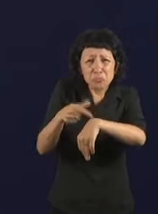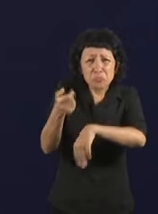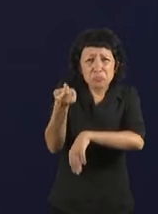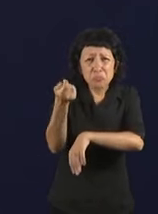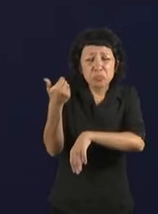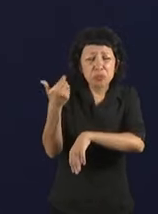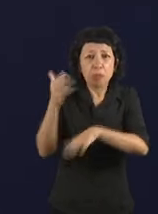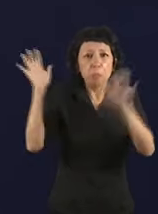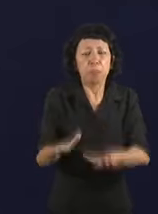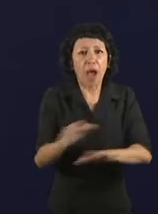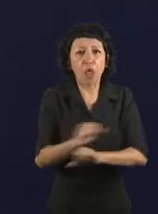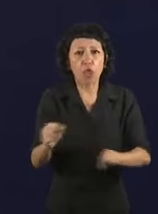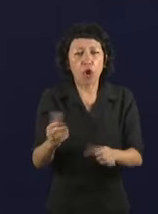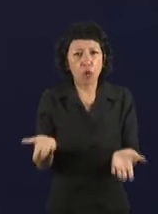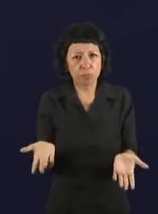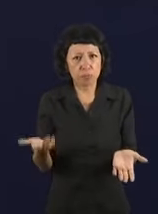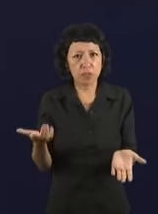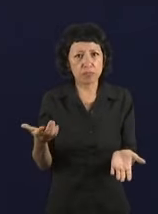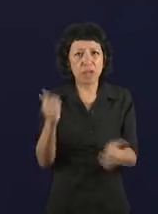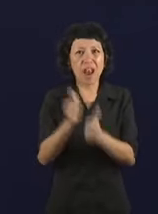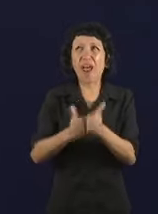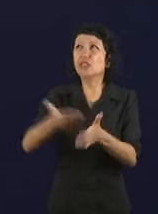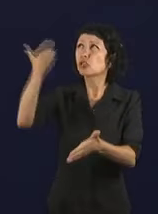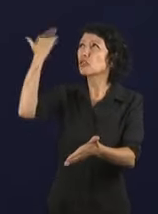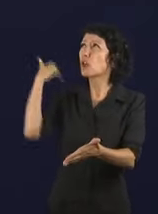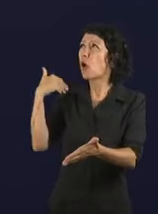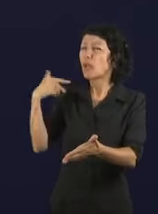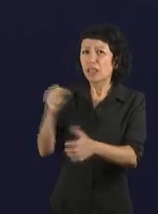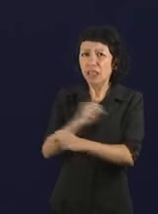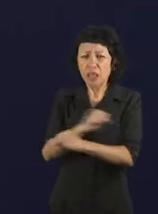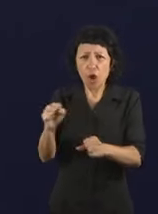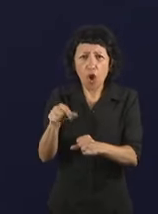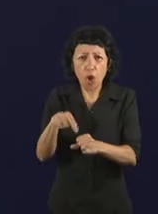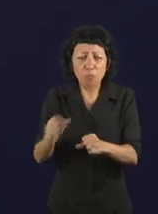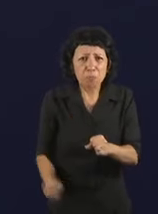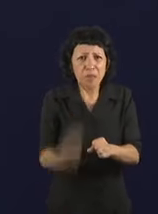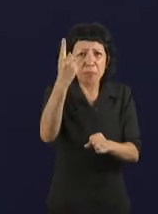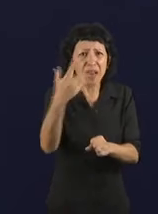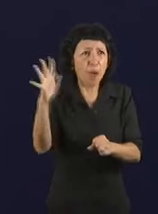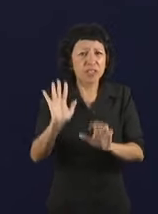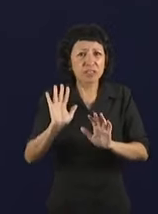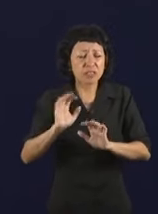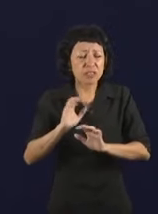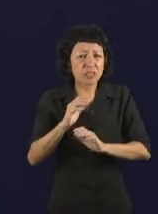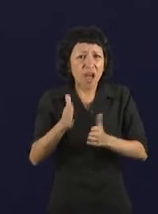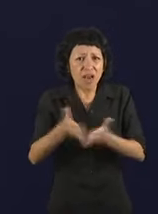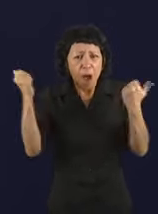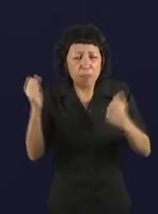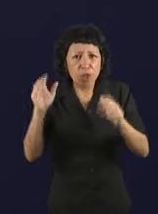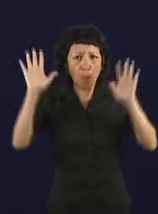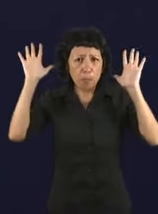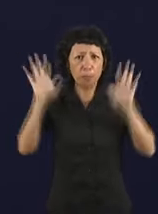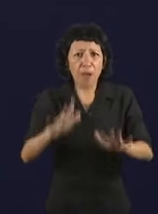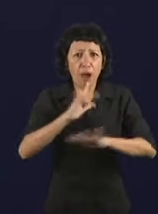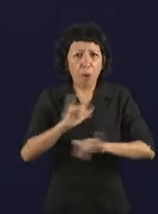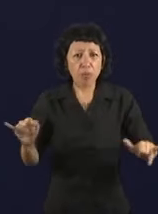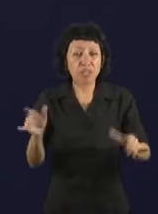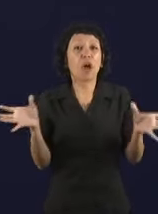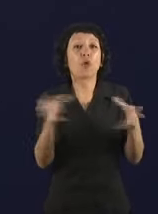el anuncio de paro más rápido de la historia de la Argentina que ha hecho el parte del sindicalismo en este caso de la